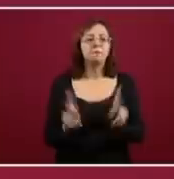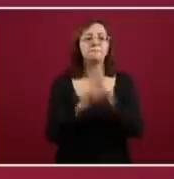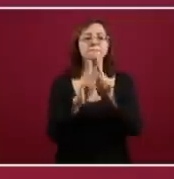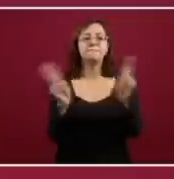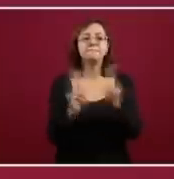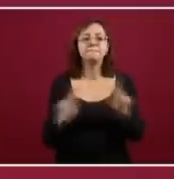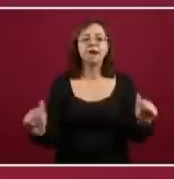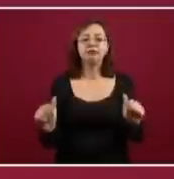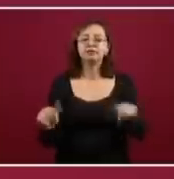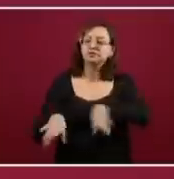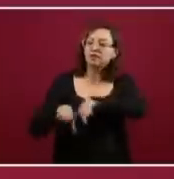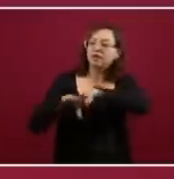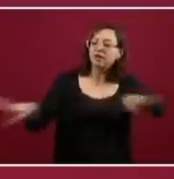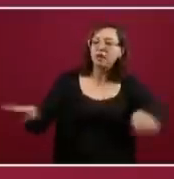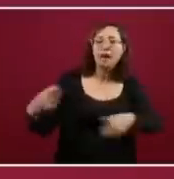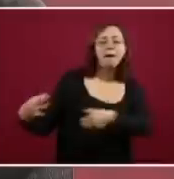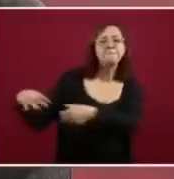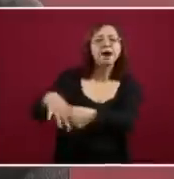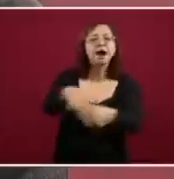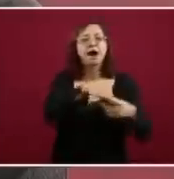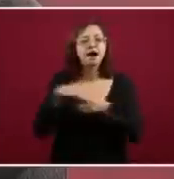en forma democrática